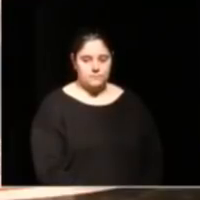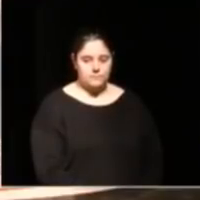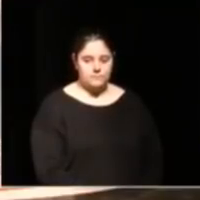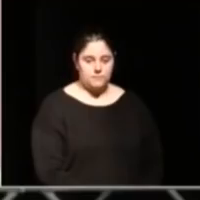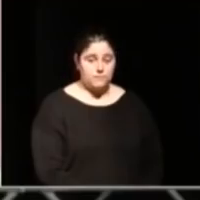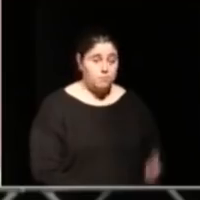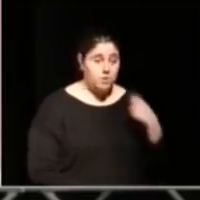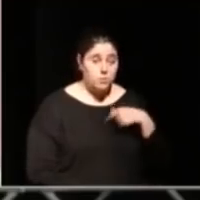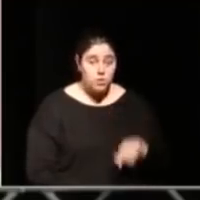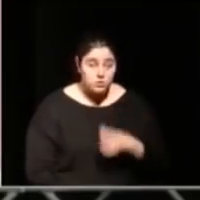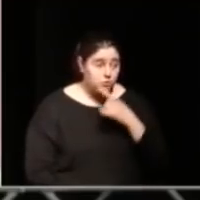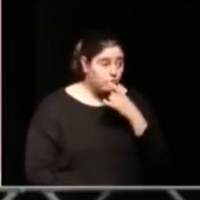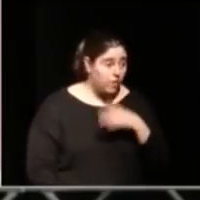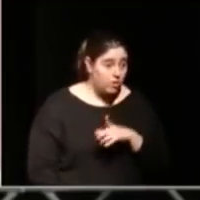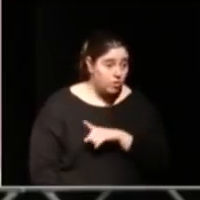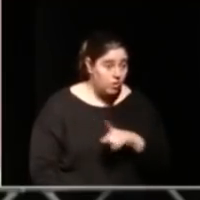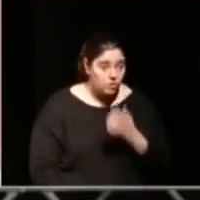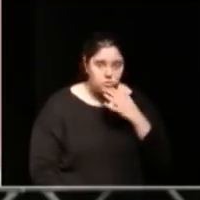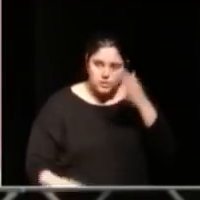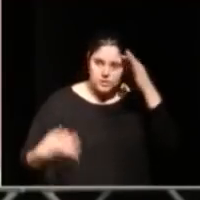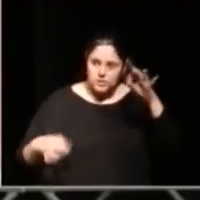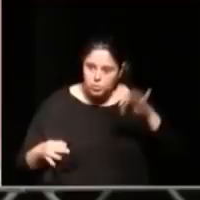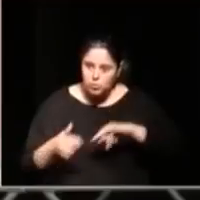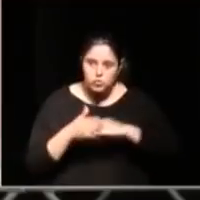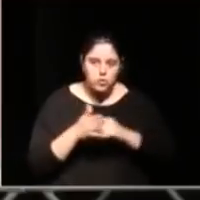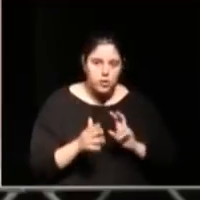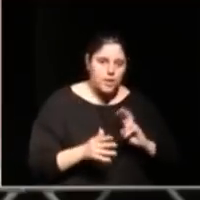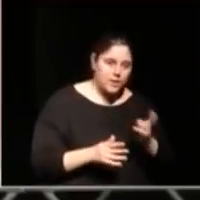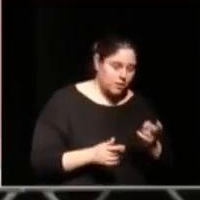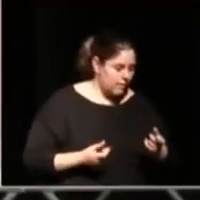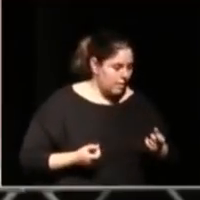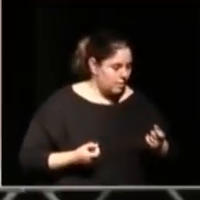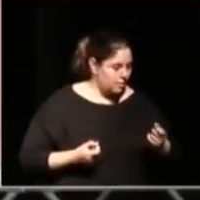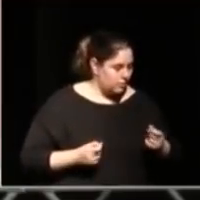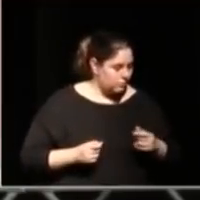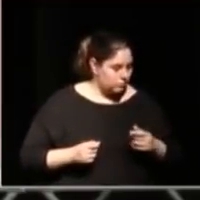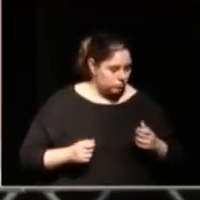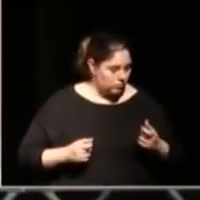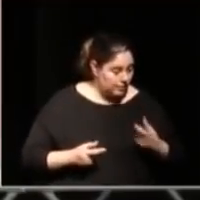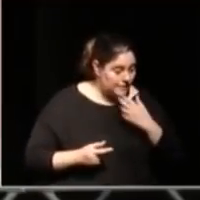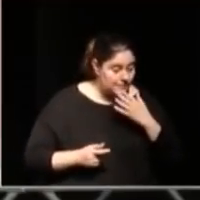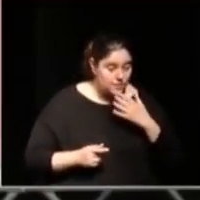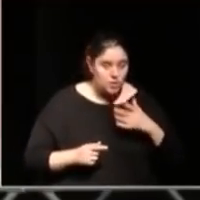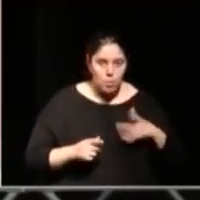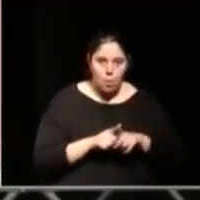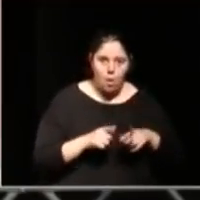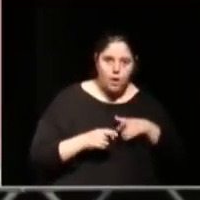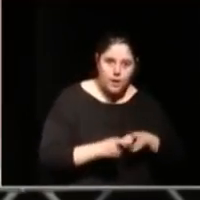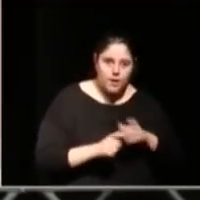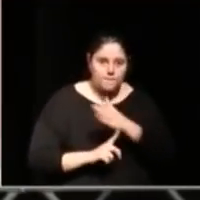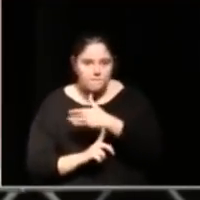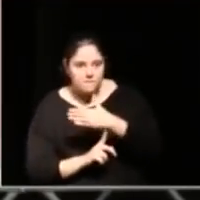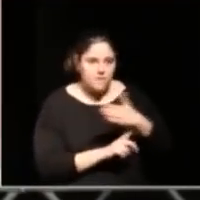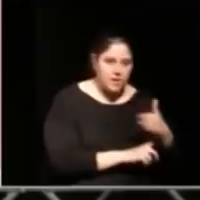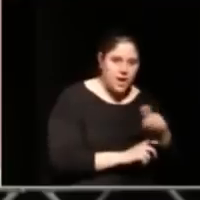No es fácil llevar el sentido común, la solución y la alternativa cuando la guerra de banderas sirve para opacar lo